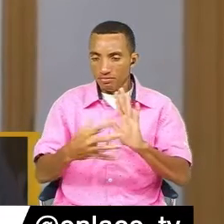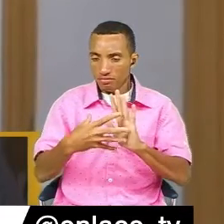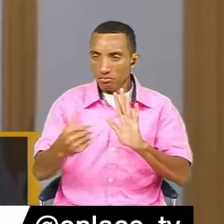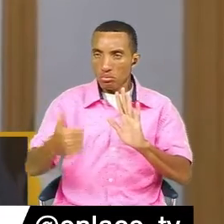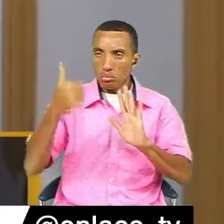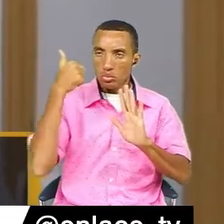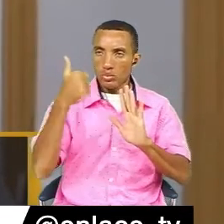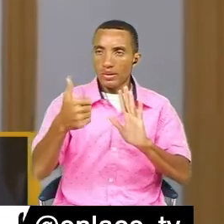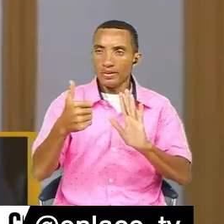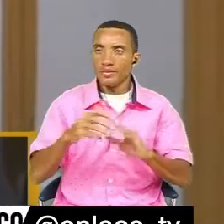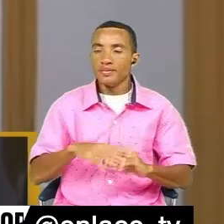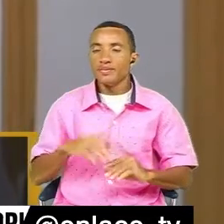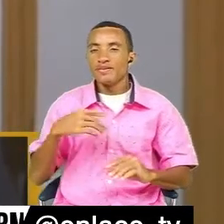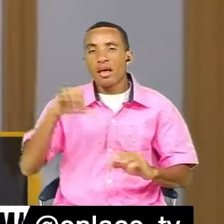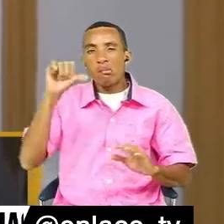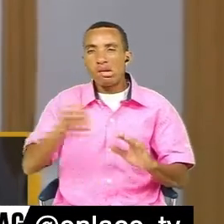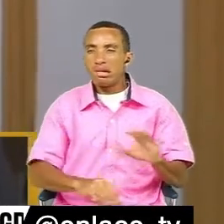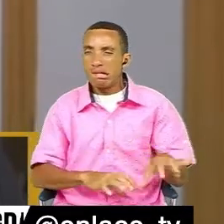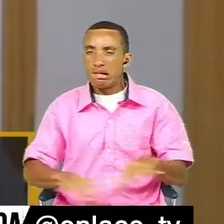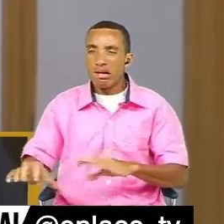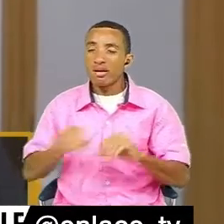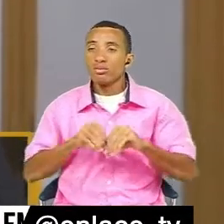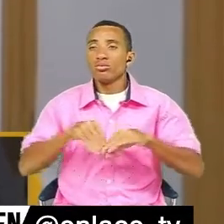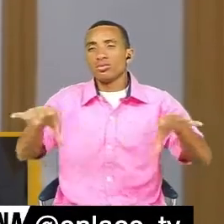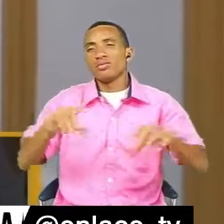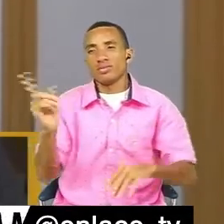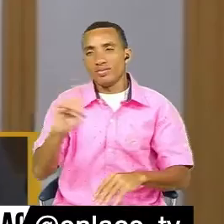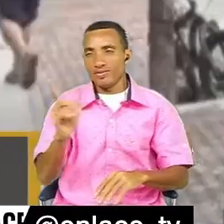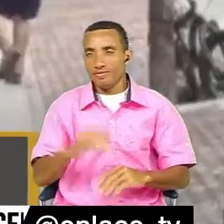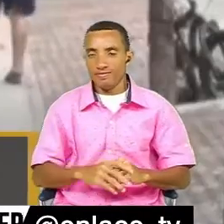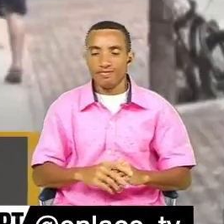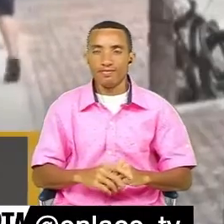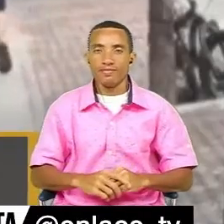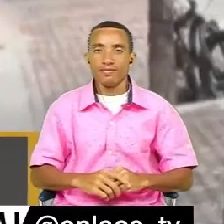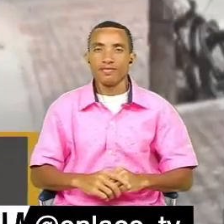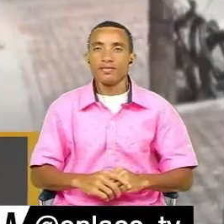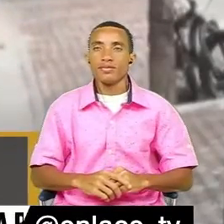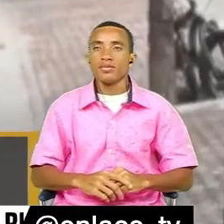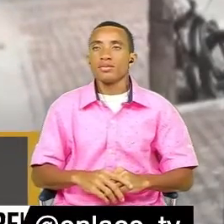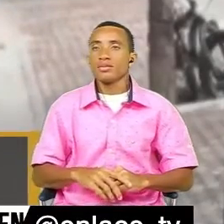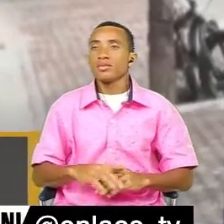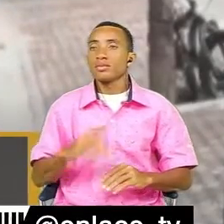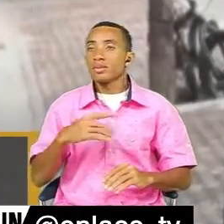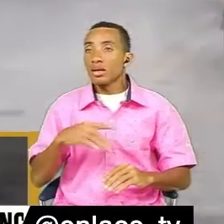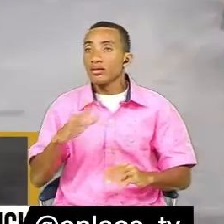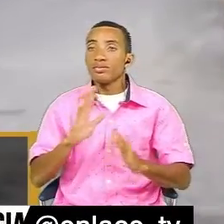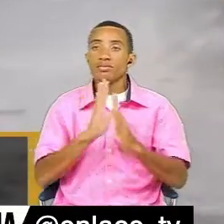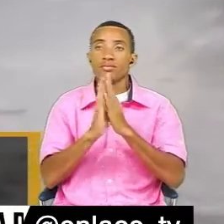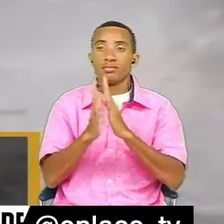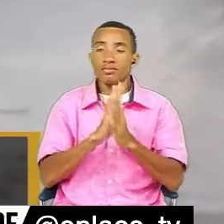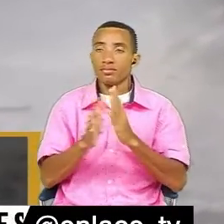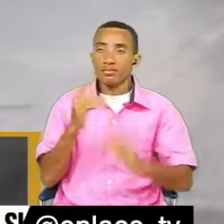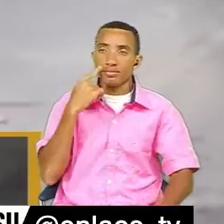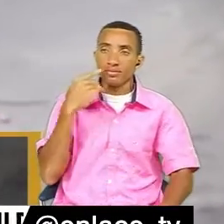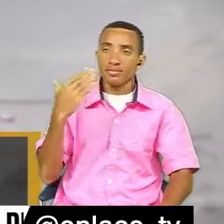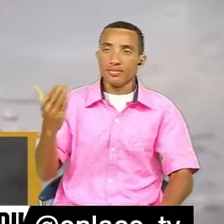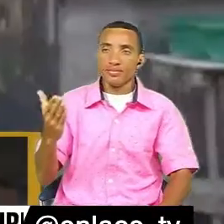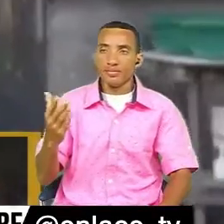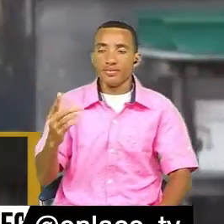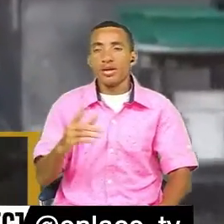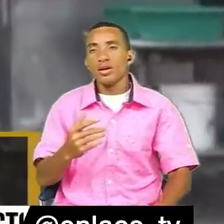y no siga cundiendo el mal ejemplo que hay de algunas actitudes en las calles. Recuperado el sector comercial, ahora inmediaciones a la Plaza